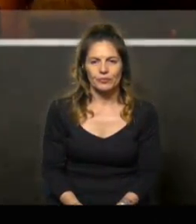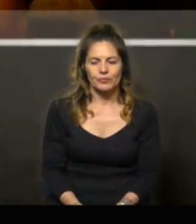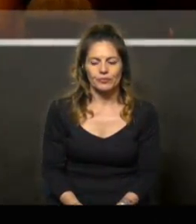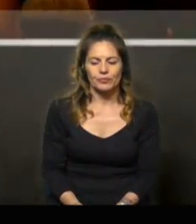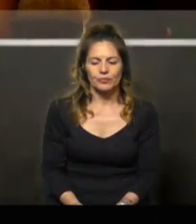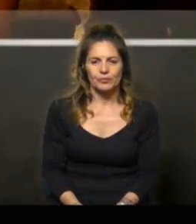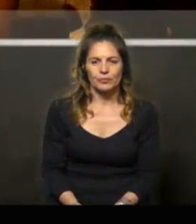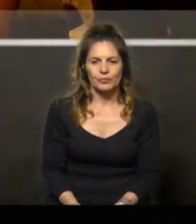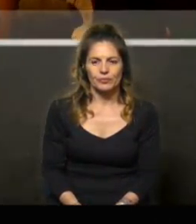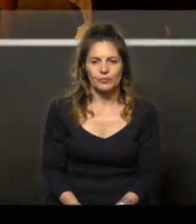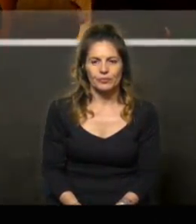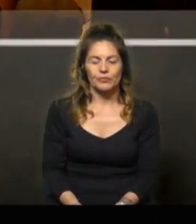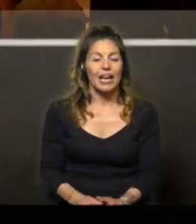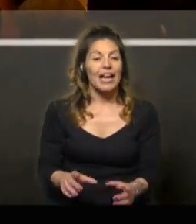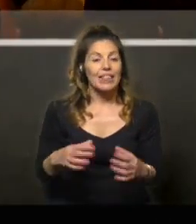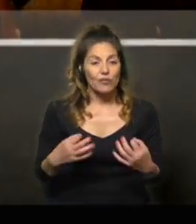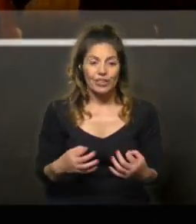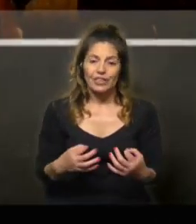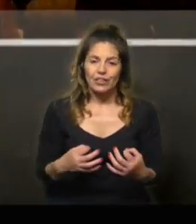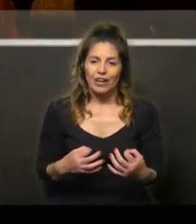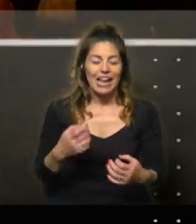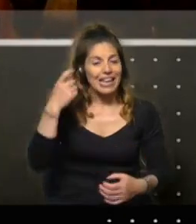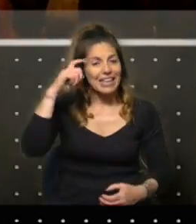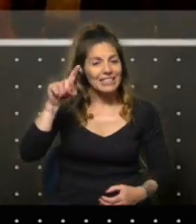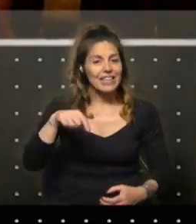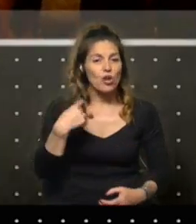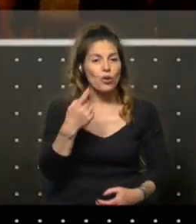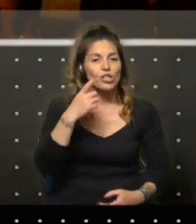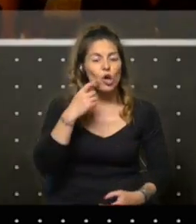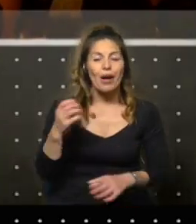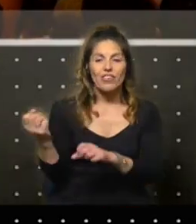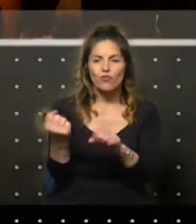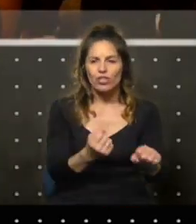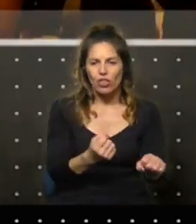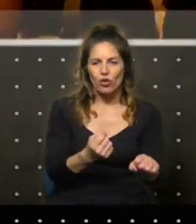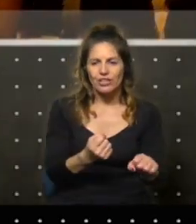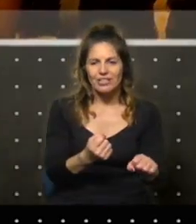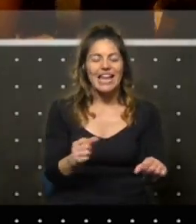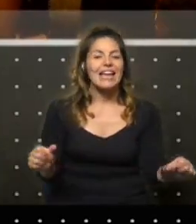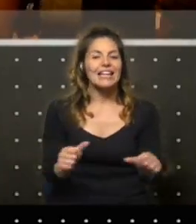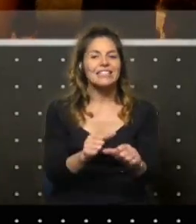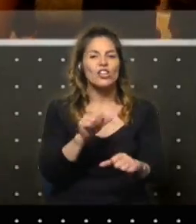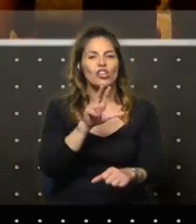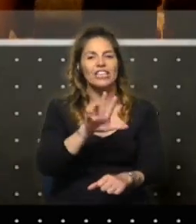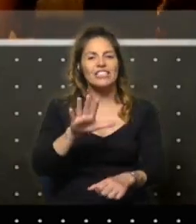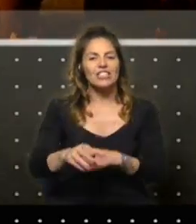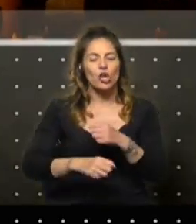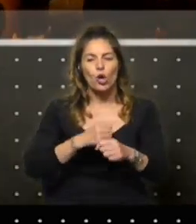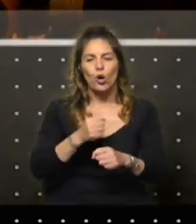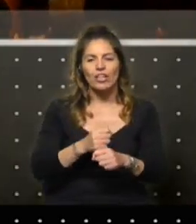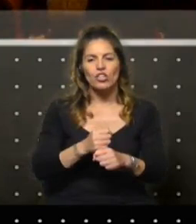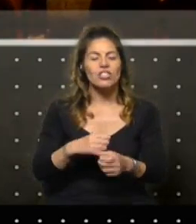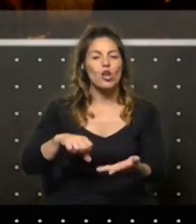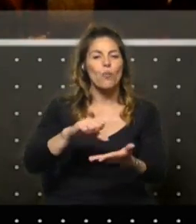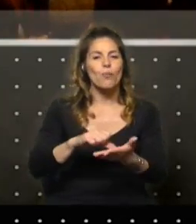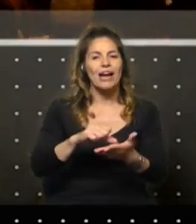alverdi En definitiva las ideas de nuestros padres fundadores que hicieron que 35 años de ser un país